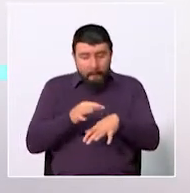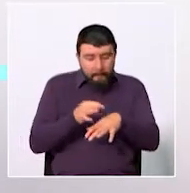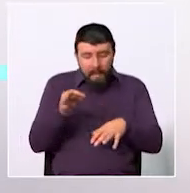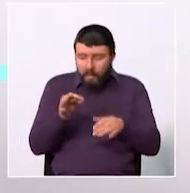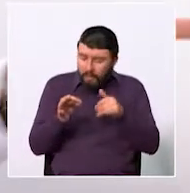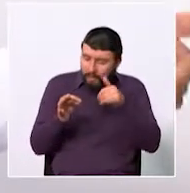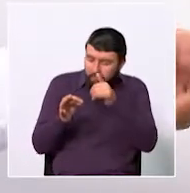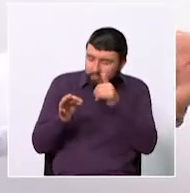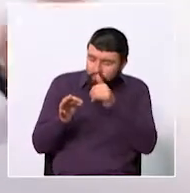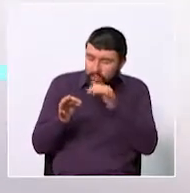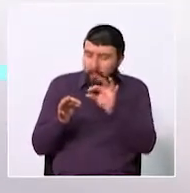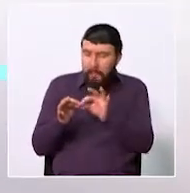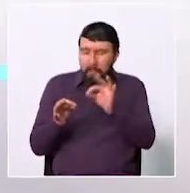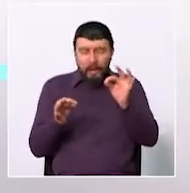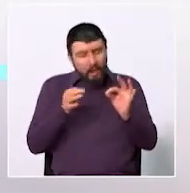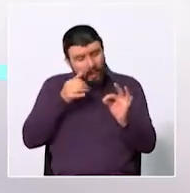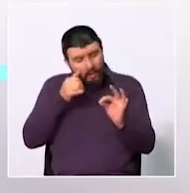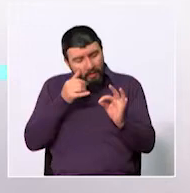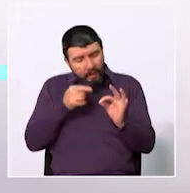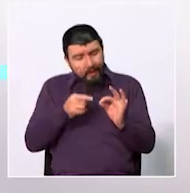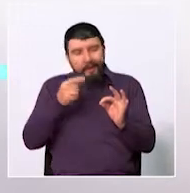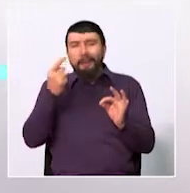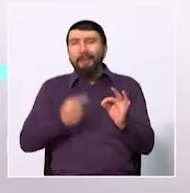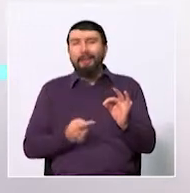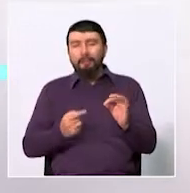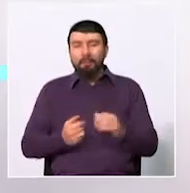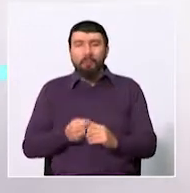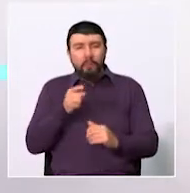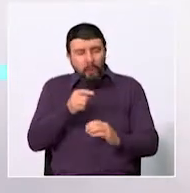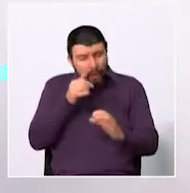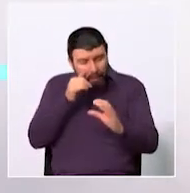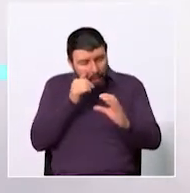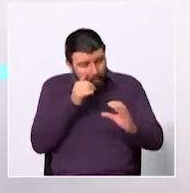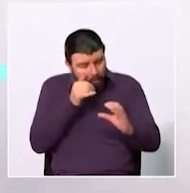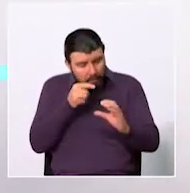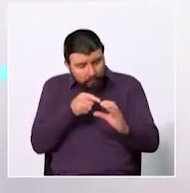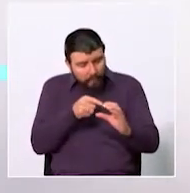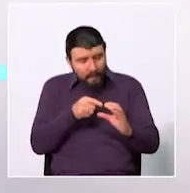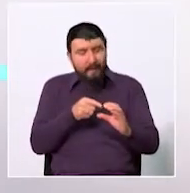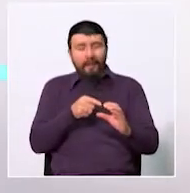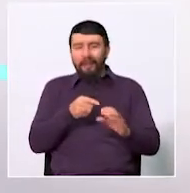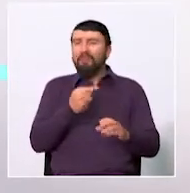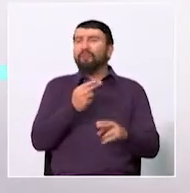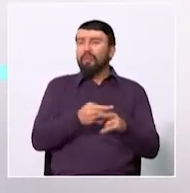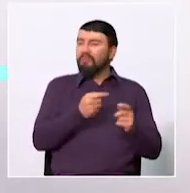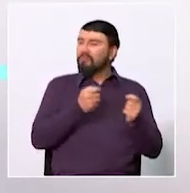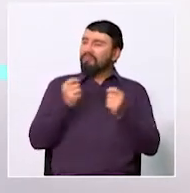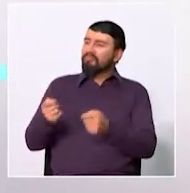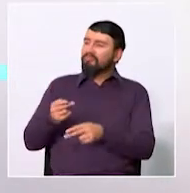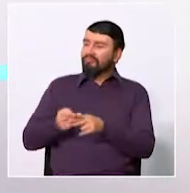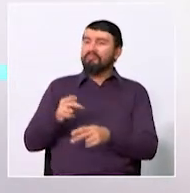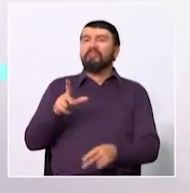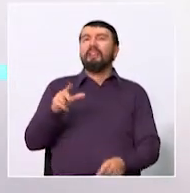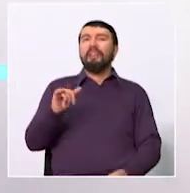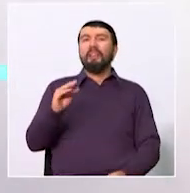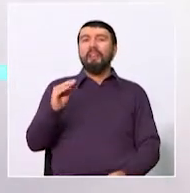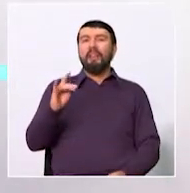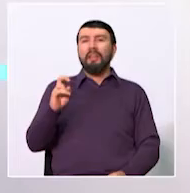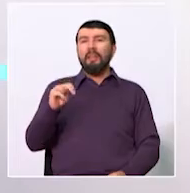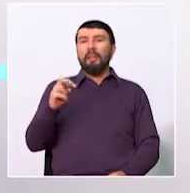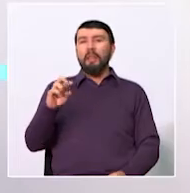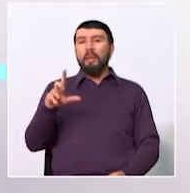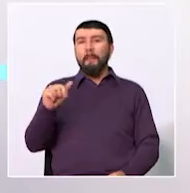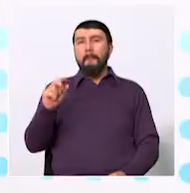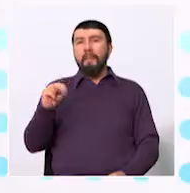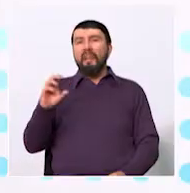pedacito que este patólogo lo mira y ahí el microscopio y le pone el apellido click en plano pero antes de